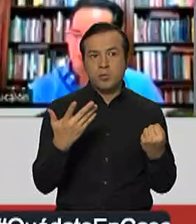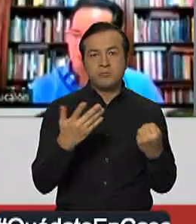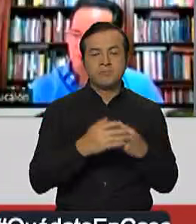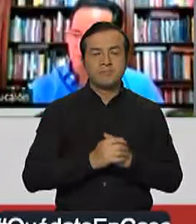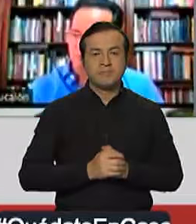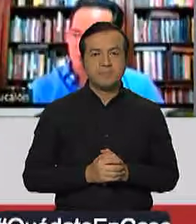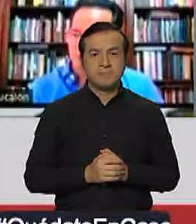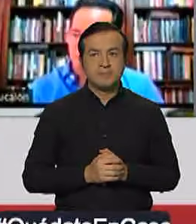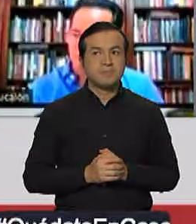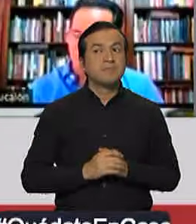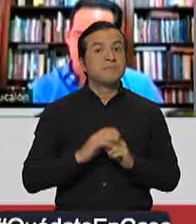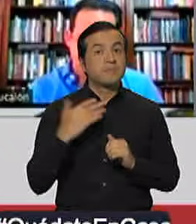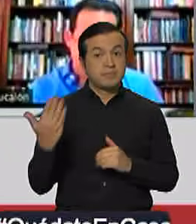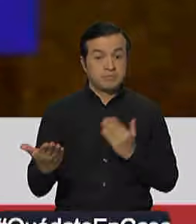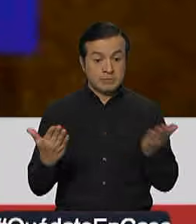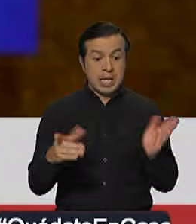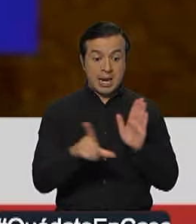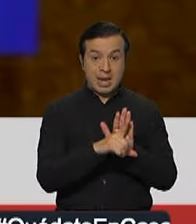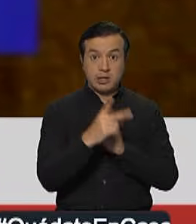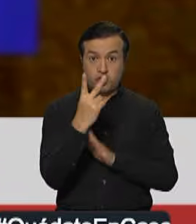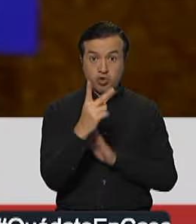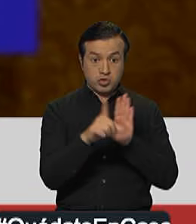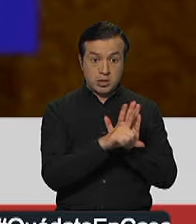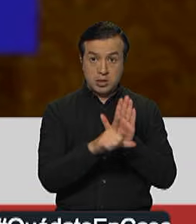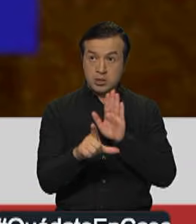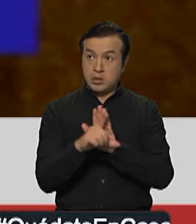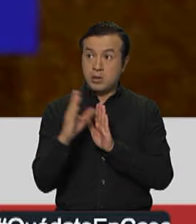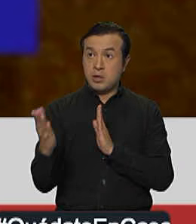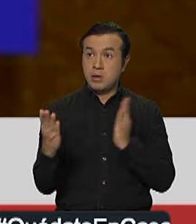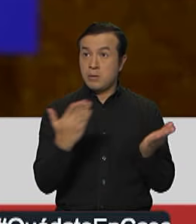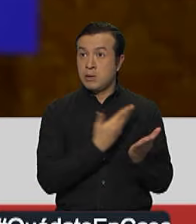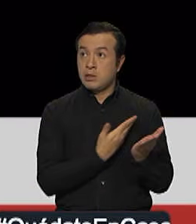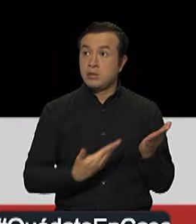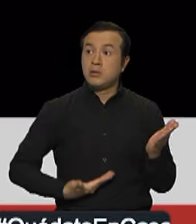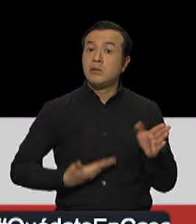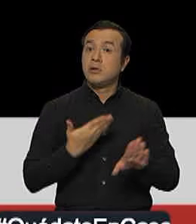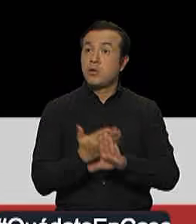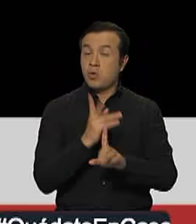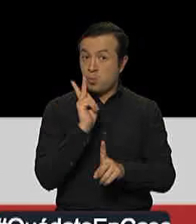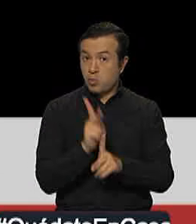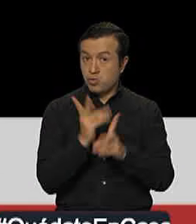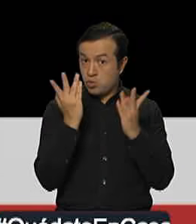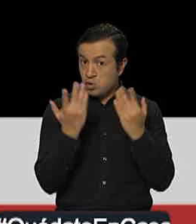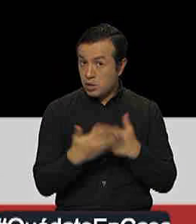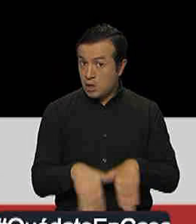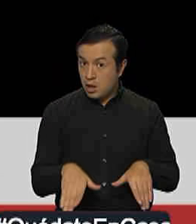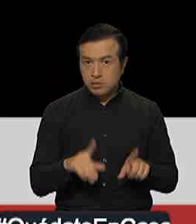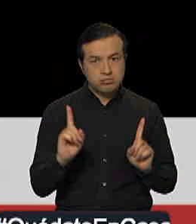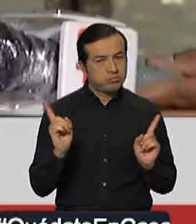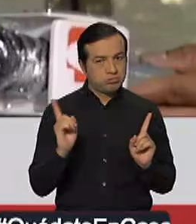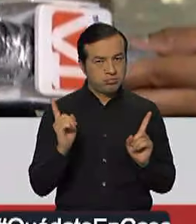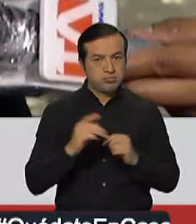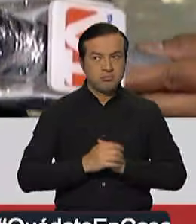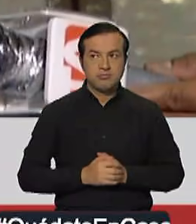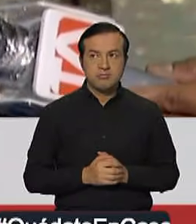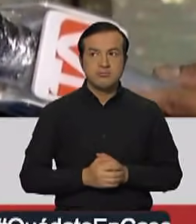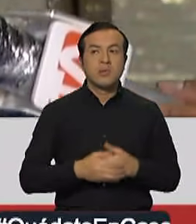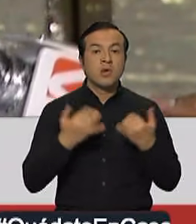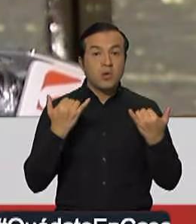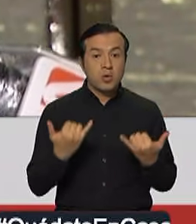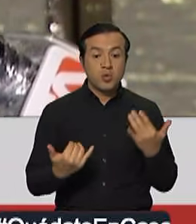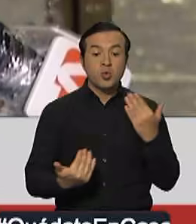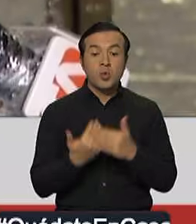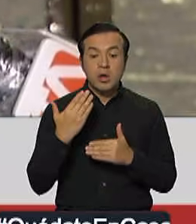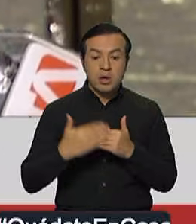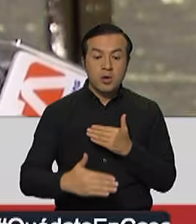escenario. Pero las dos leyes remitidas a la Asamblea de parte del Ejecutivo no son el punto final por ahora, acotó Martínez. Ahora lo que se viene